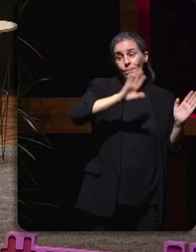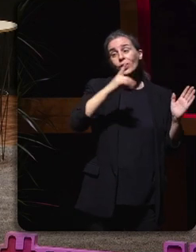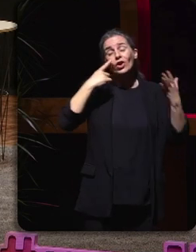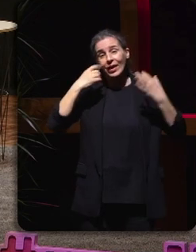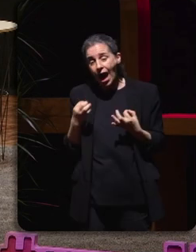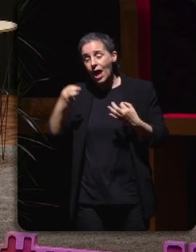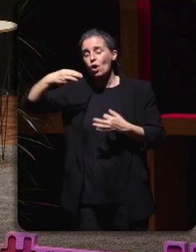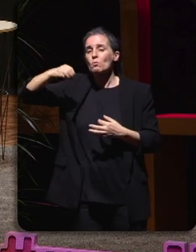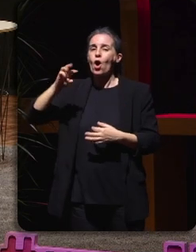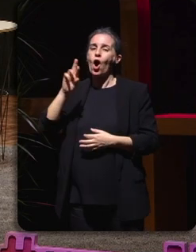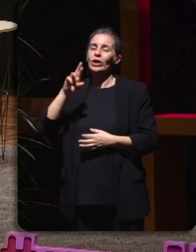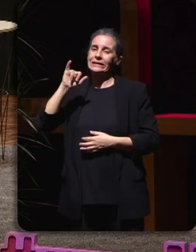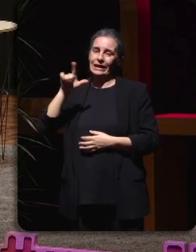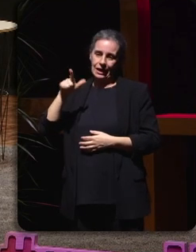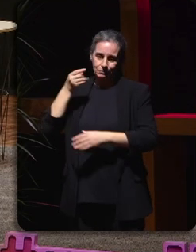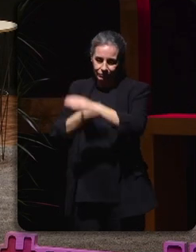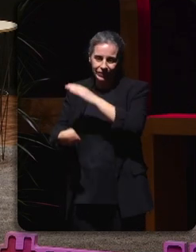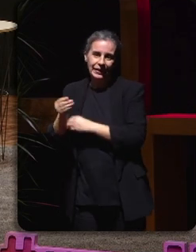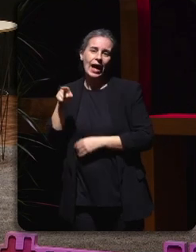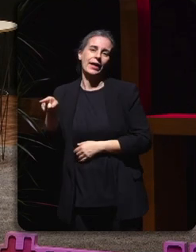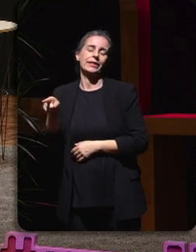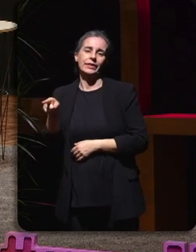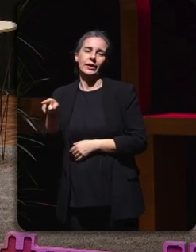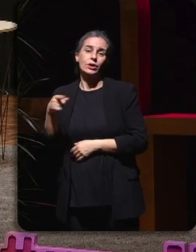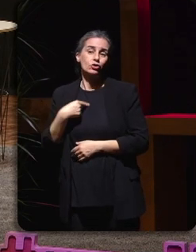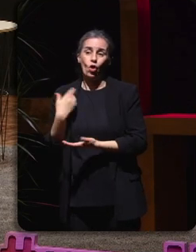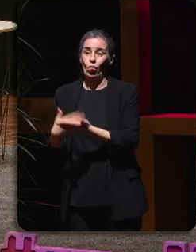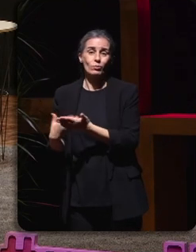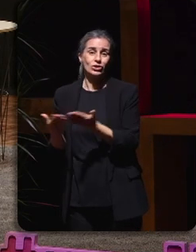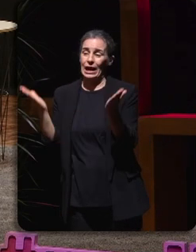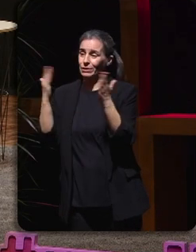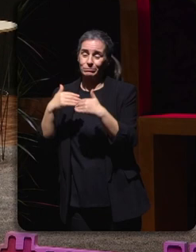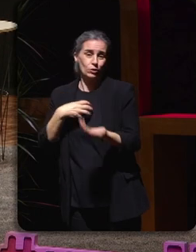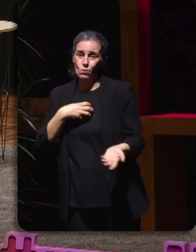nací Allí todo el mundo me dice es que es verdad motril ya pero no lo puedo demostrar